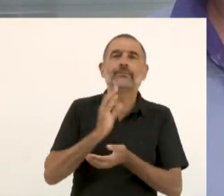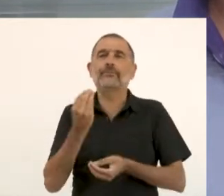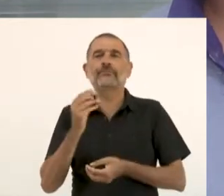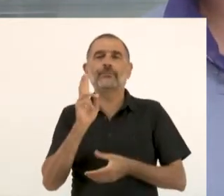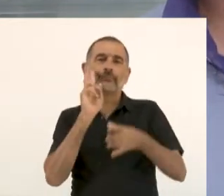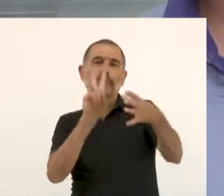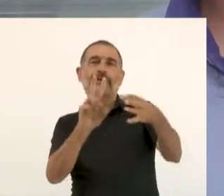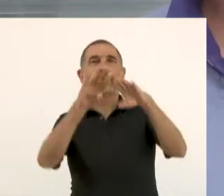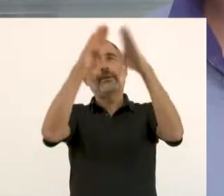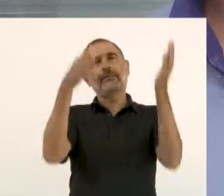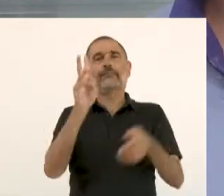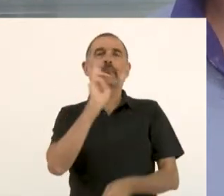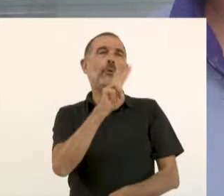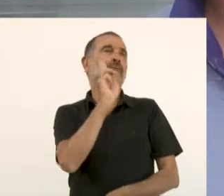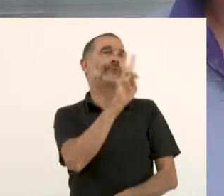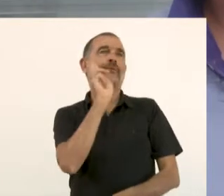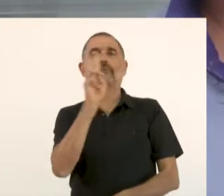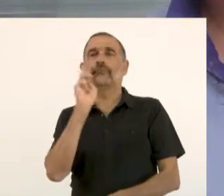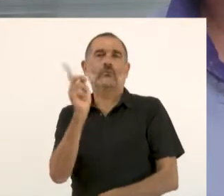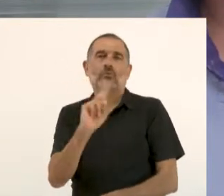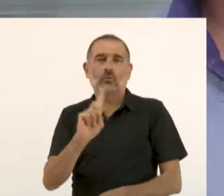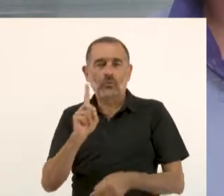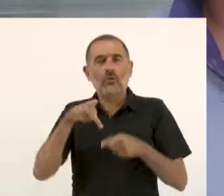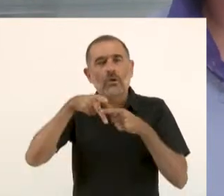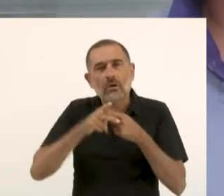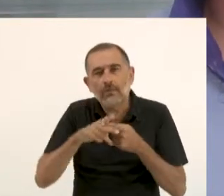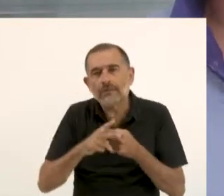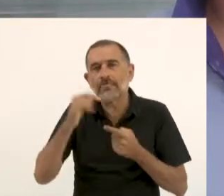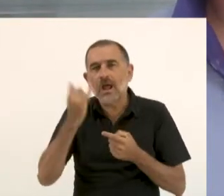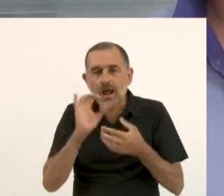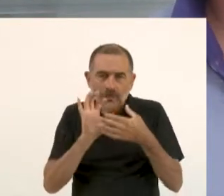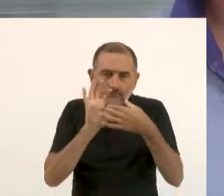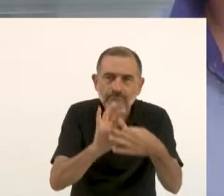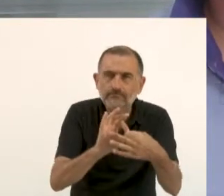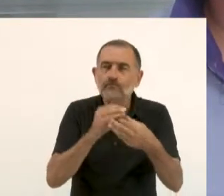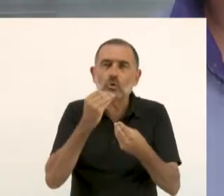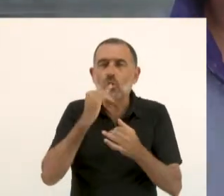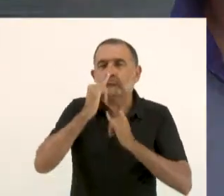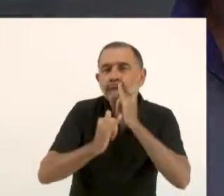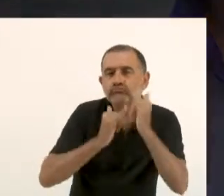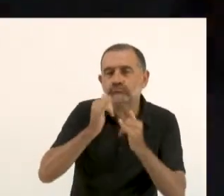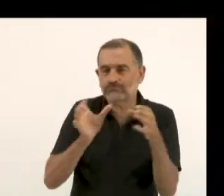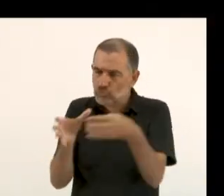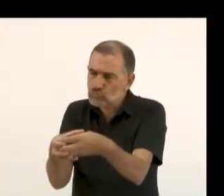de visibilización del Museo de Antropología, sino que es una hermosa herramienta de vinculación de la universidad con las comunidades.